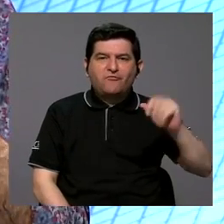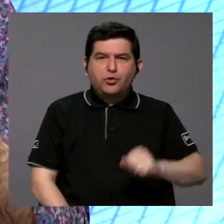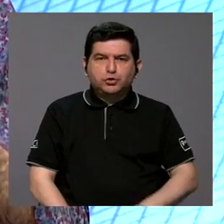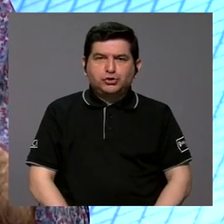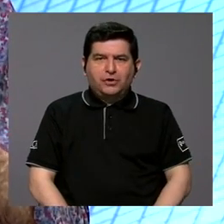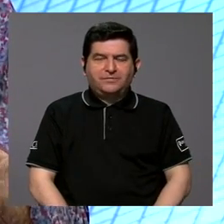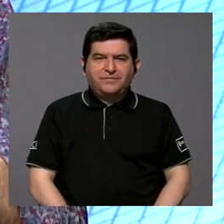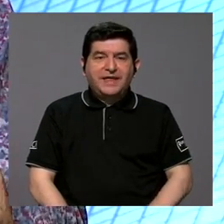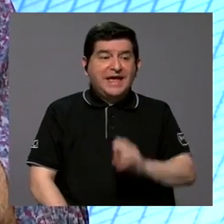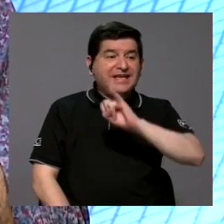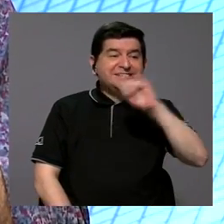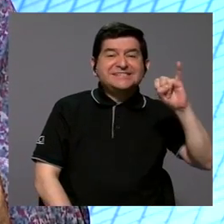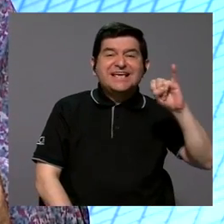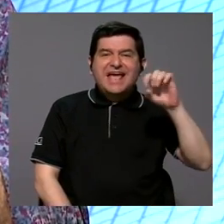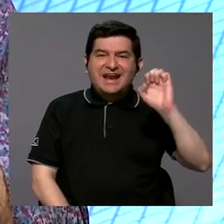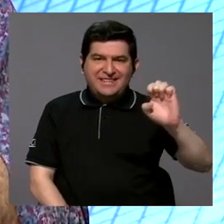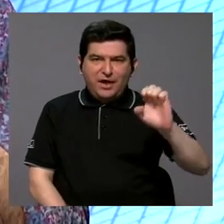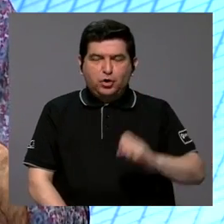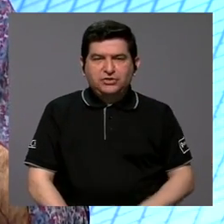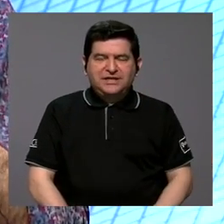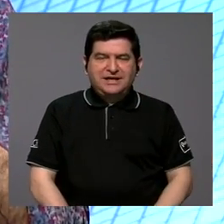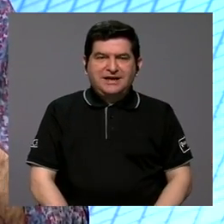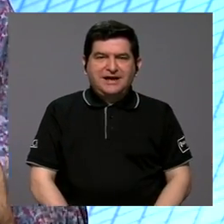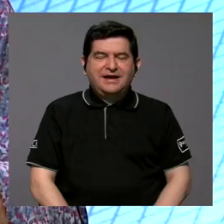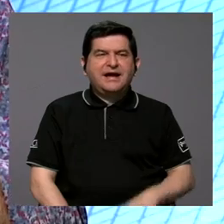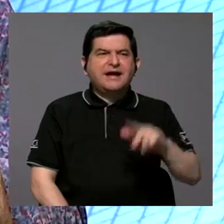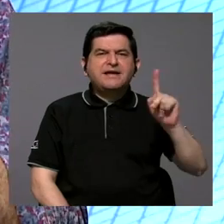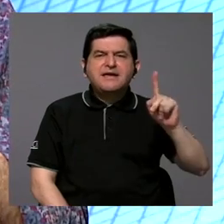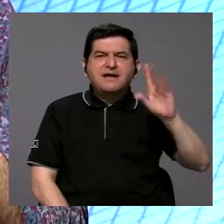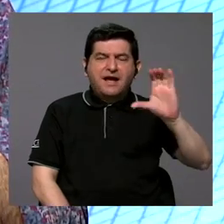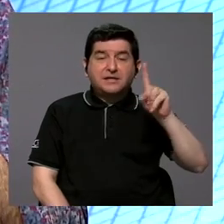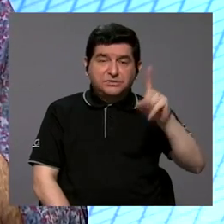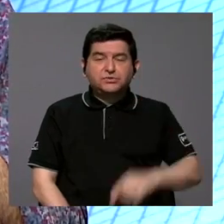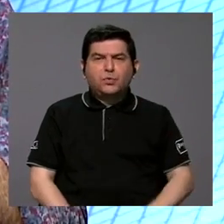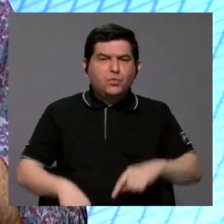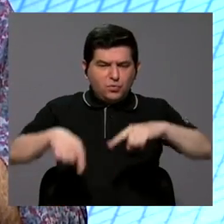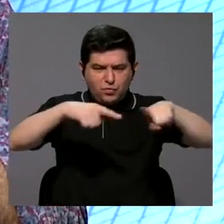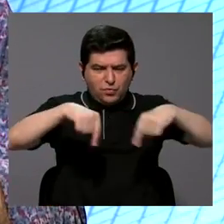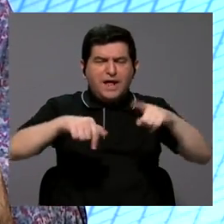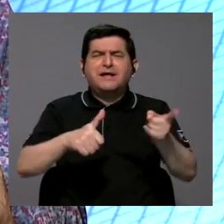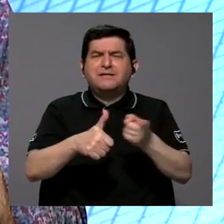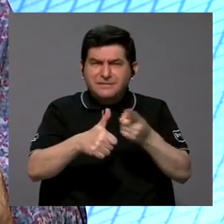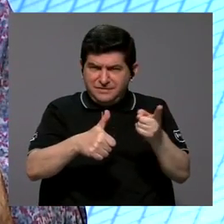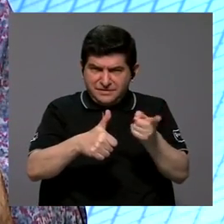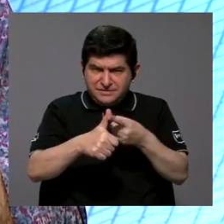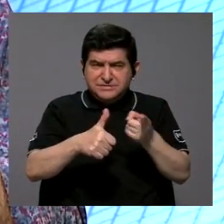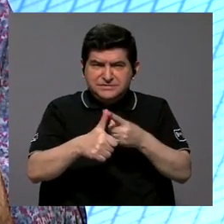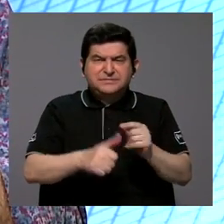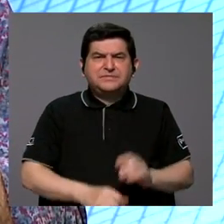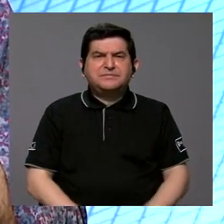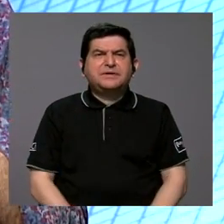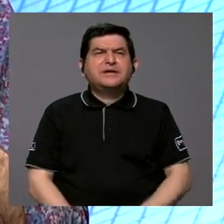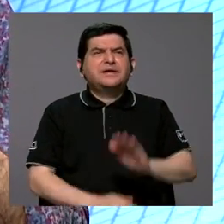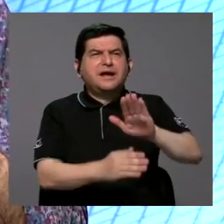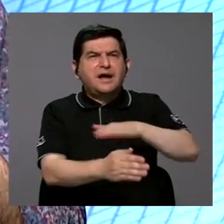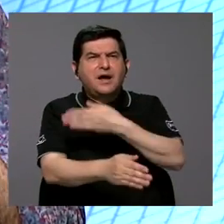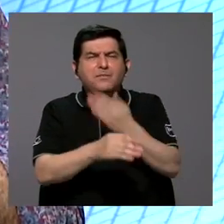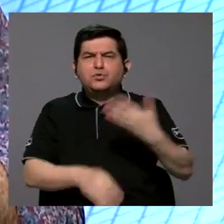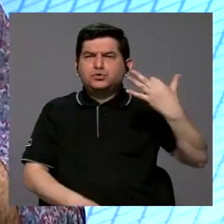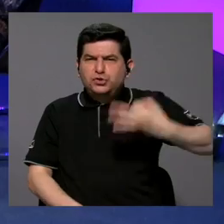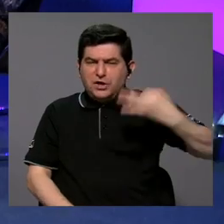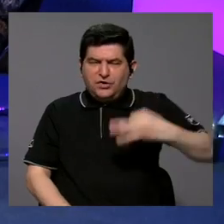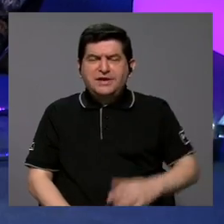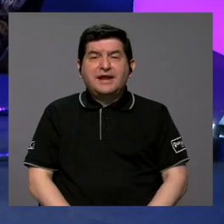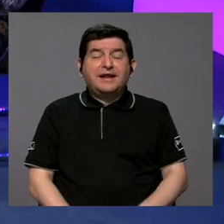a La Izquierda Erótica. Los King Cats tuvimos una grabación que creo que fue de las primeras de música original. Era